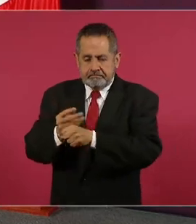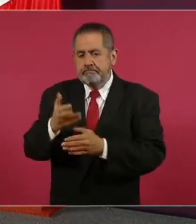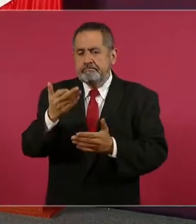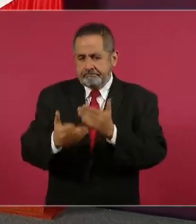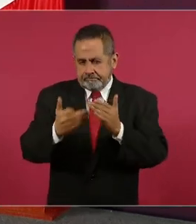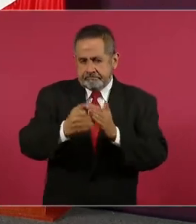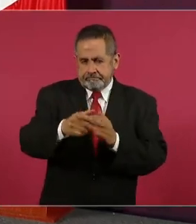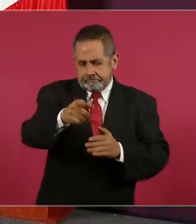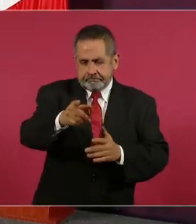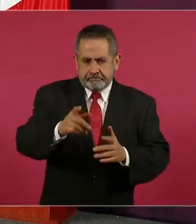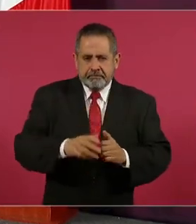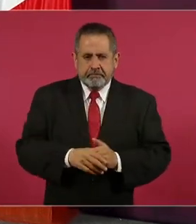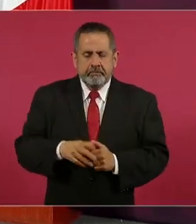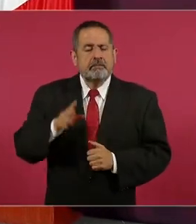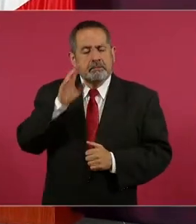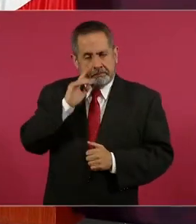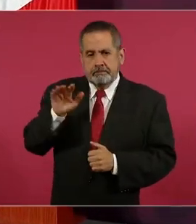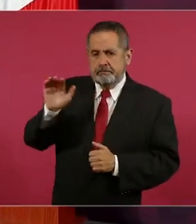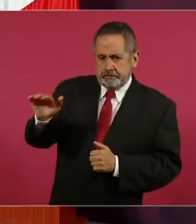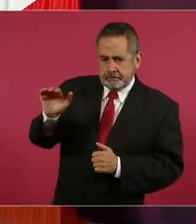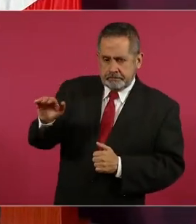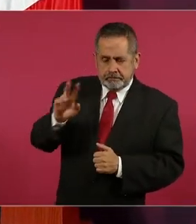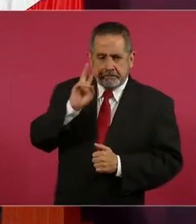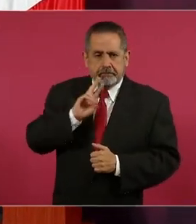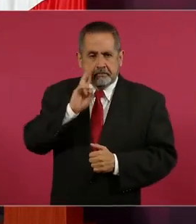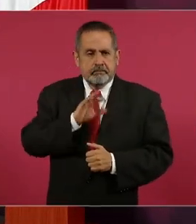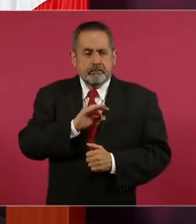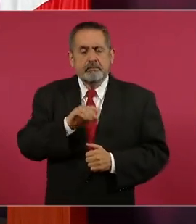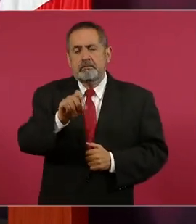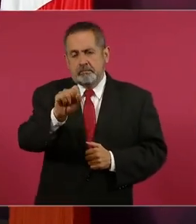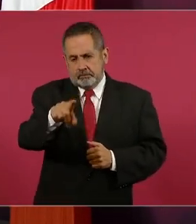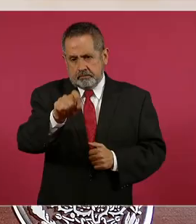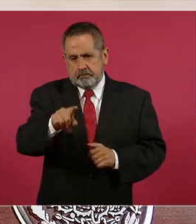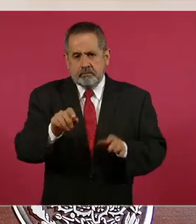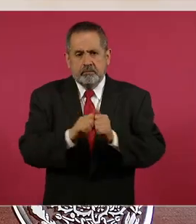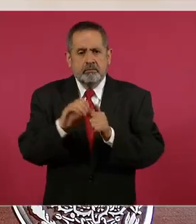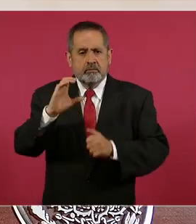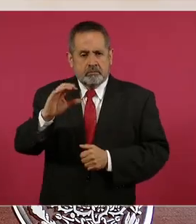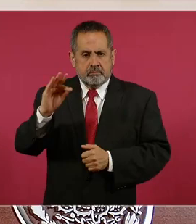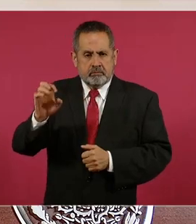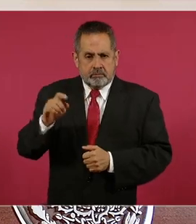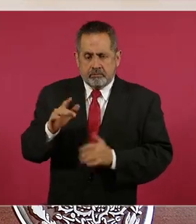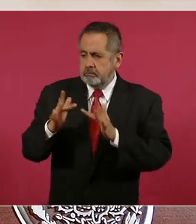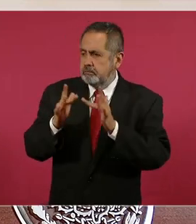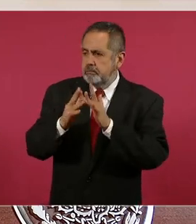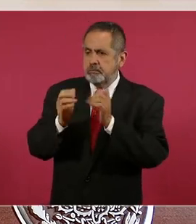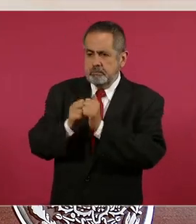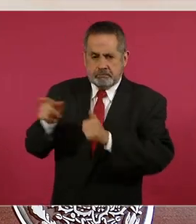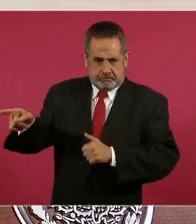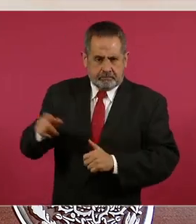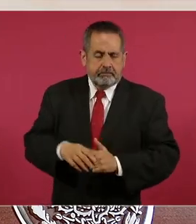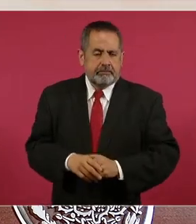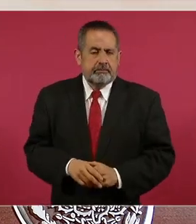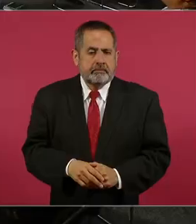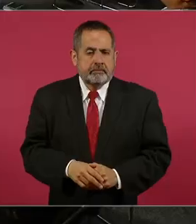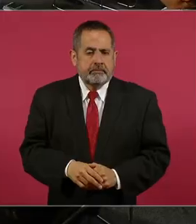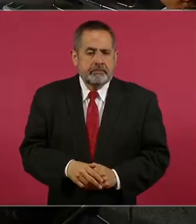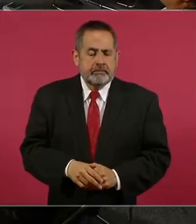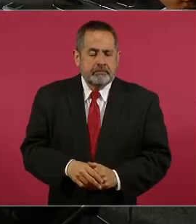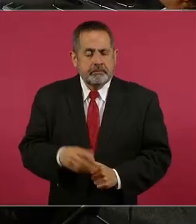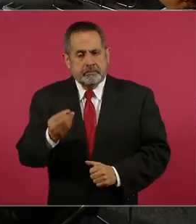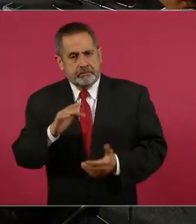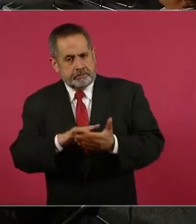otra parte. Sí. Entonces lo vamos a ver, y lo mismo lo de la Comisión Federal de Electricidad. Muchas gracias,